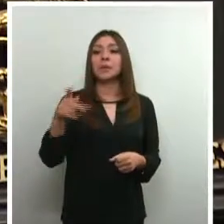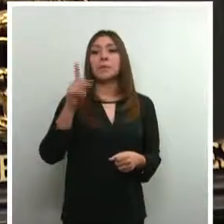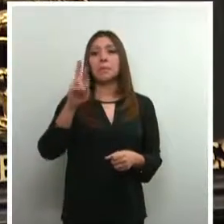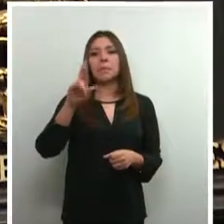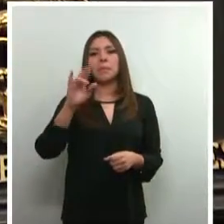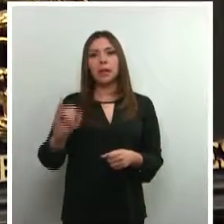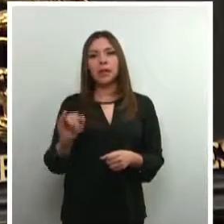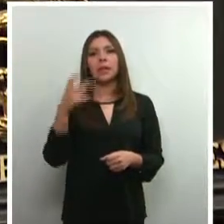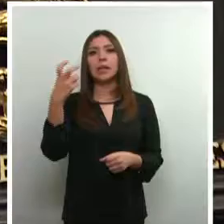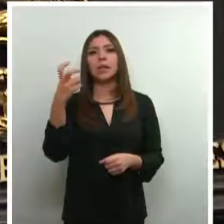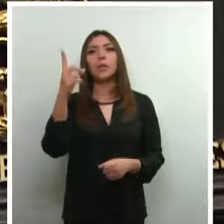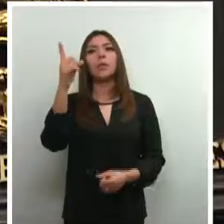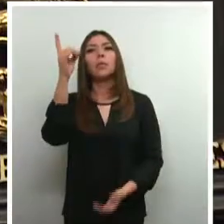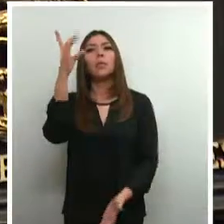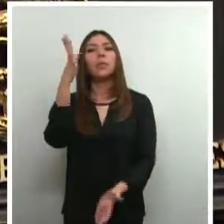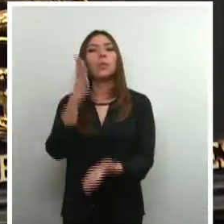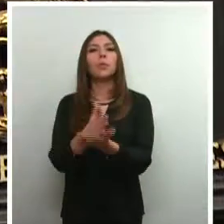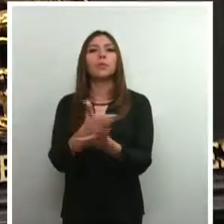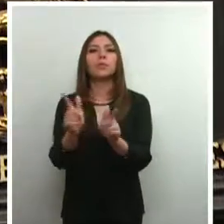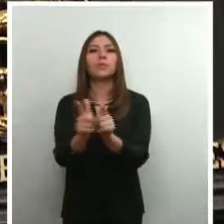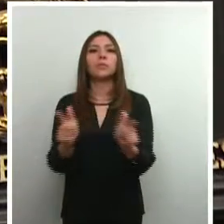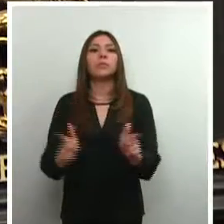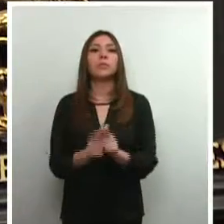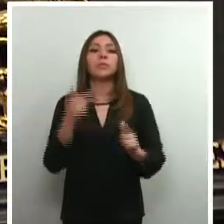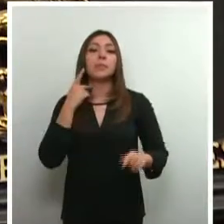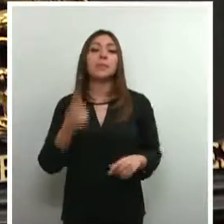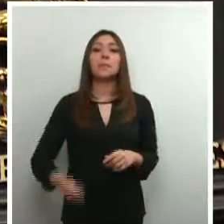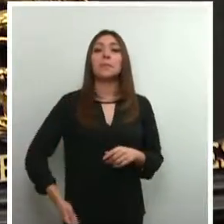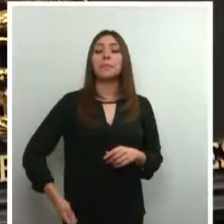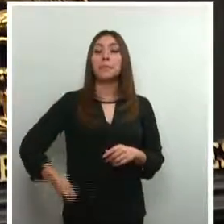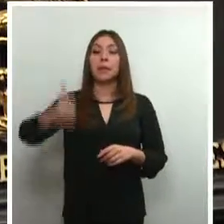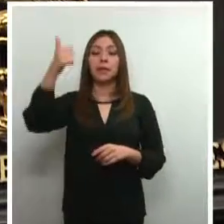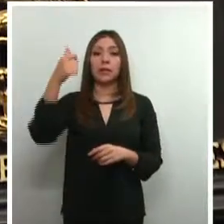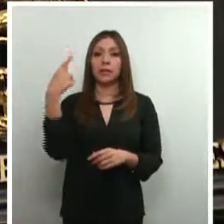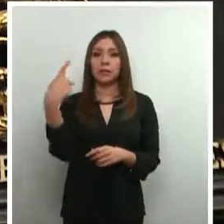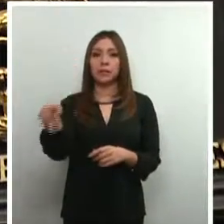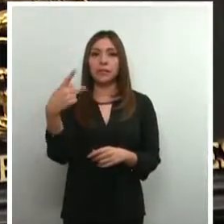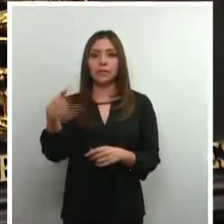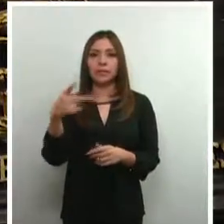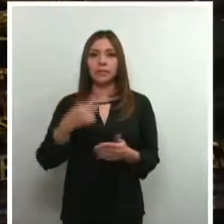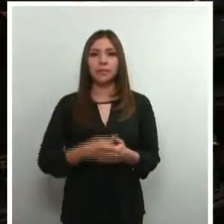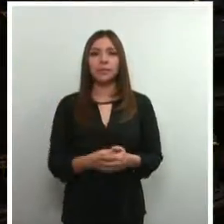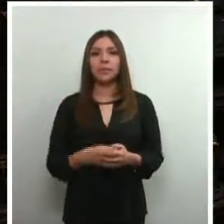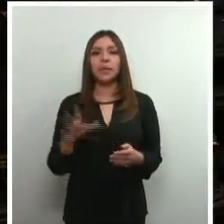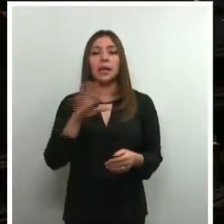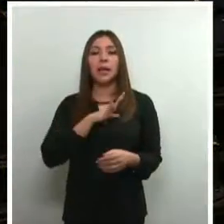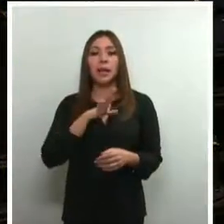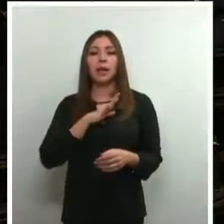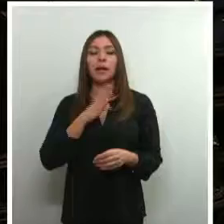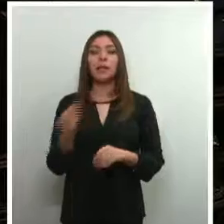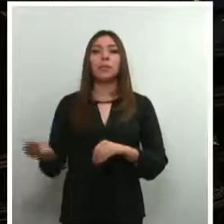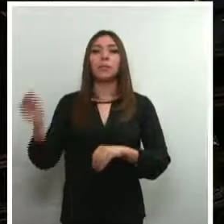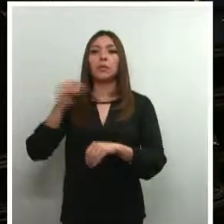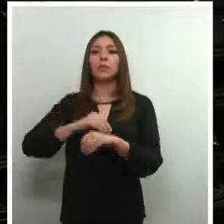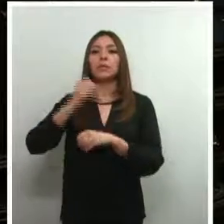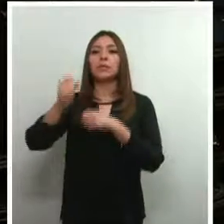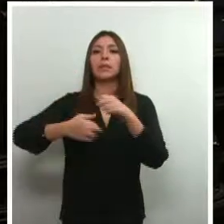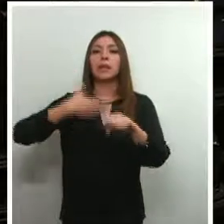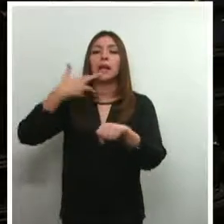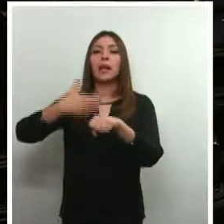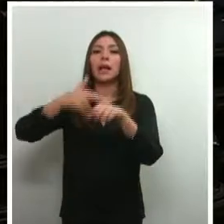que es el único y el primero que estatutariamente está la Secretaría de Atención a Personas